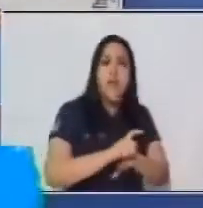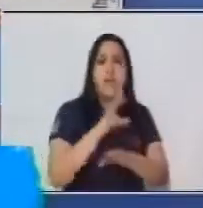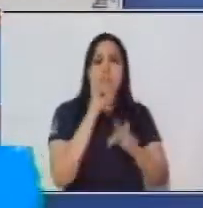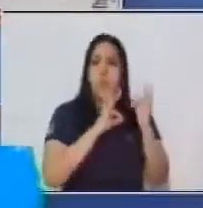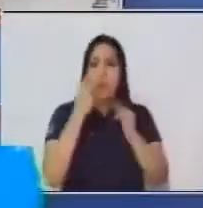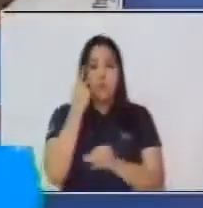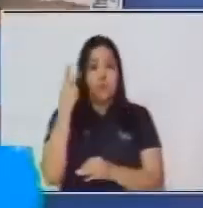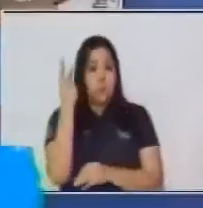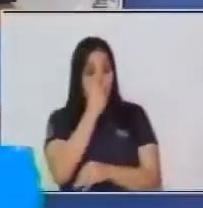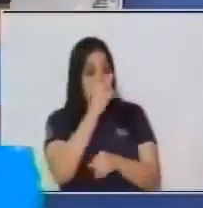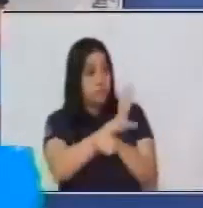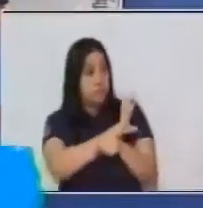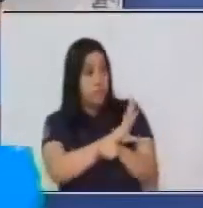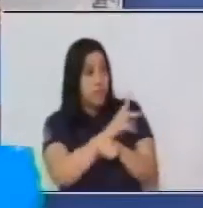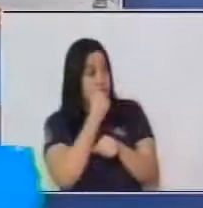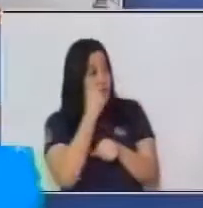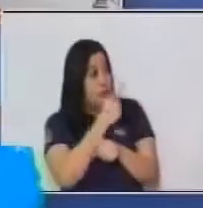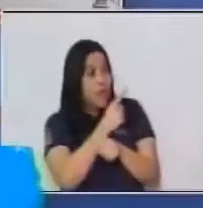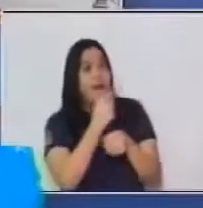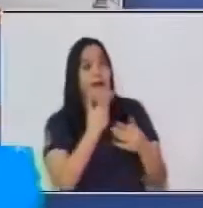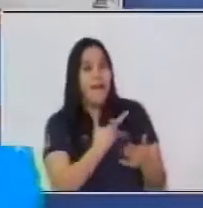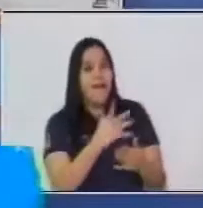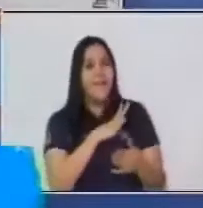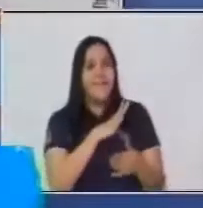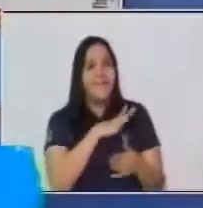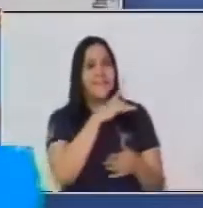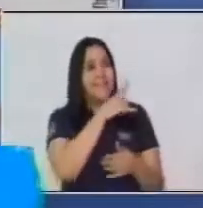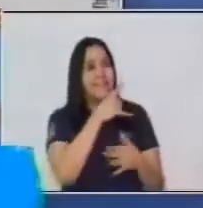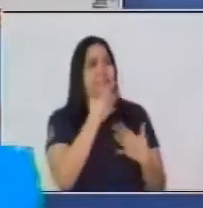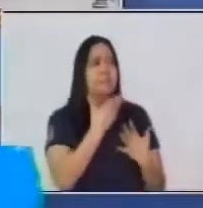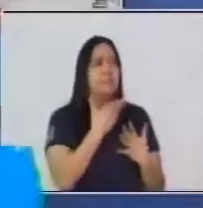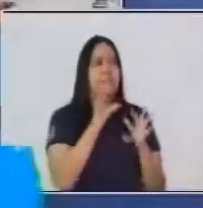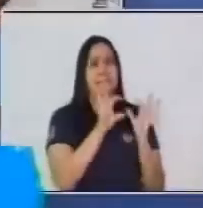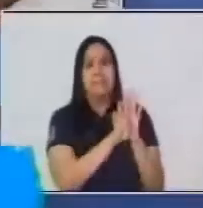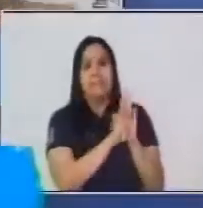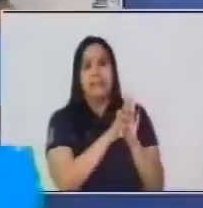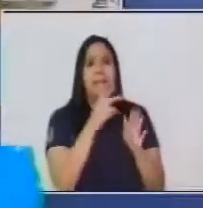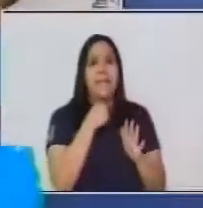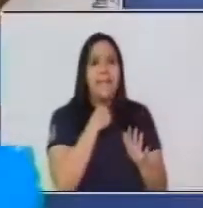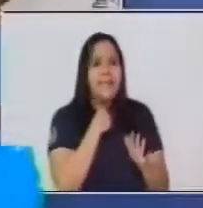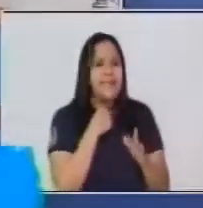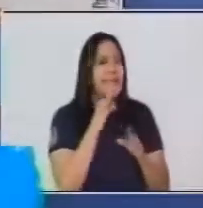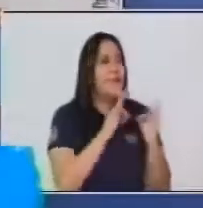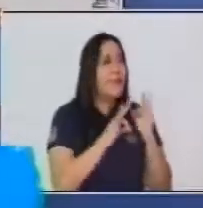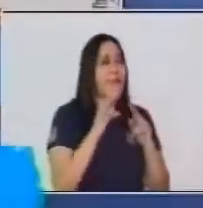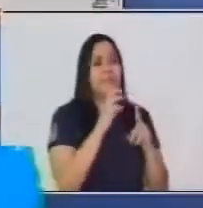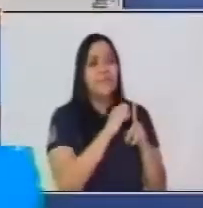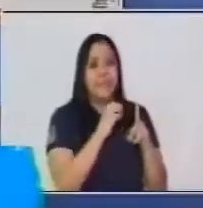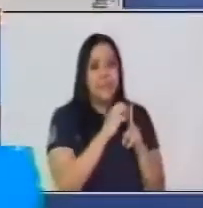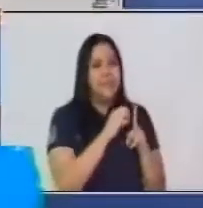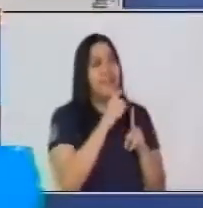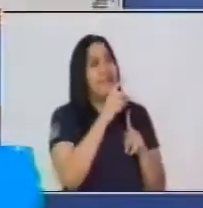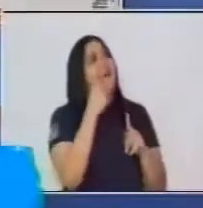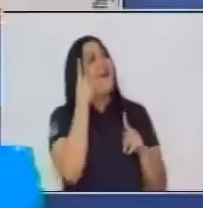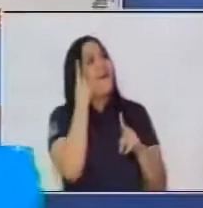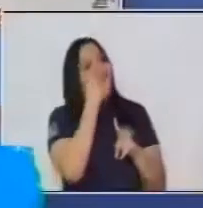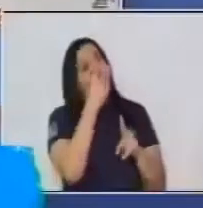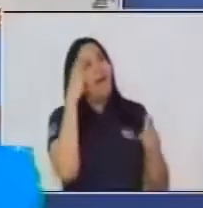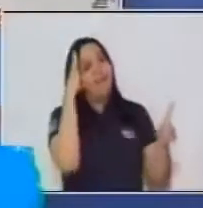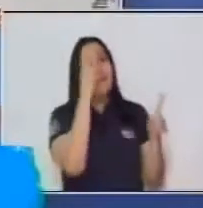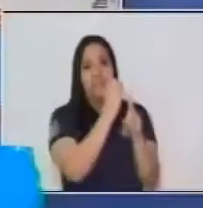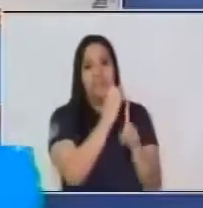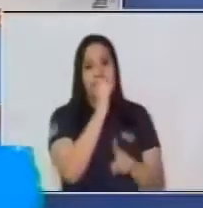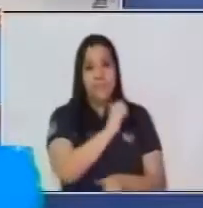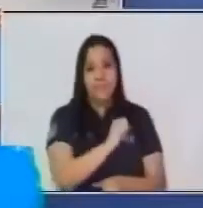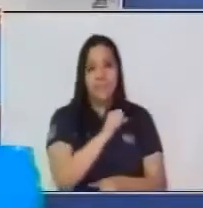visto tú, siempre tiene que sucederle algo al personaje y eso es lo que hace que se mueva esa historia. Entonces siempre